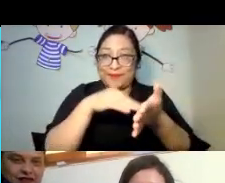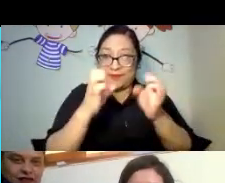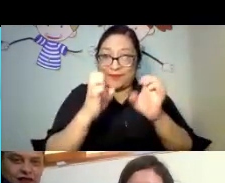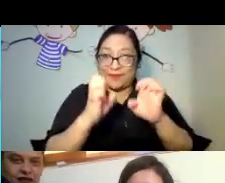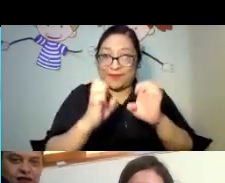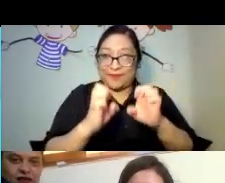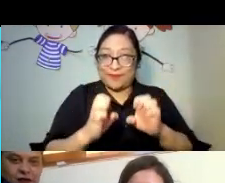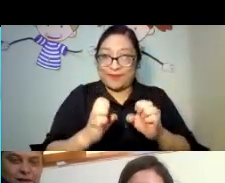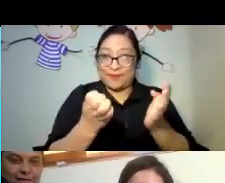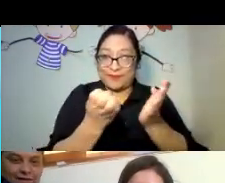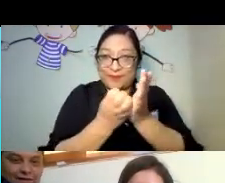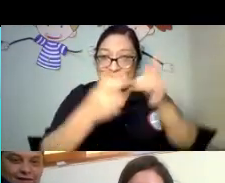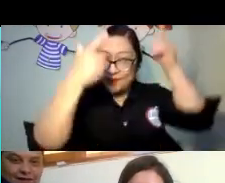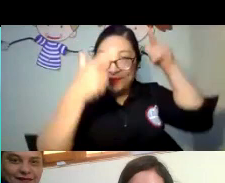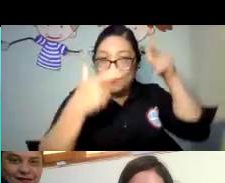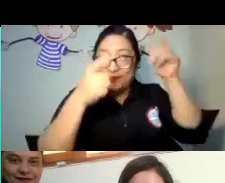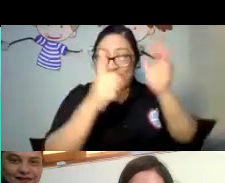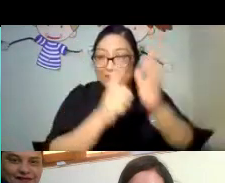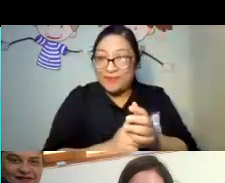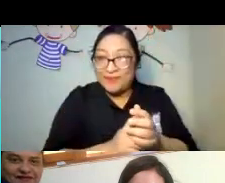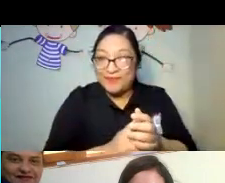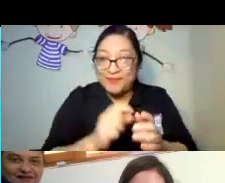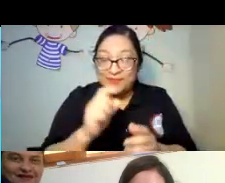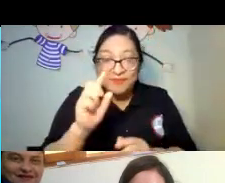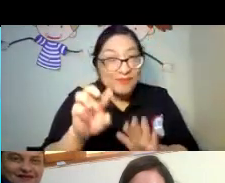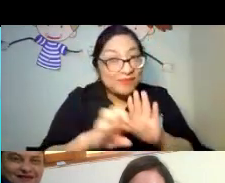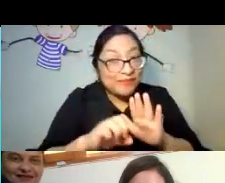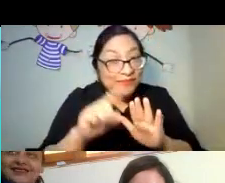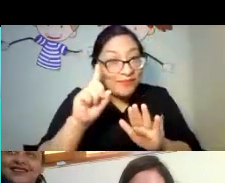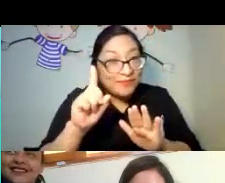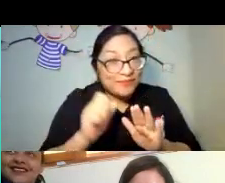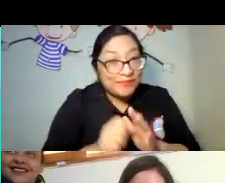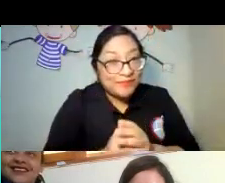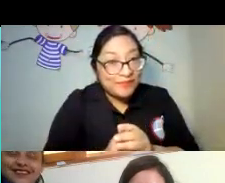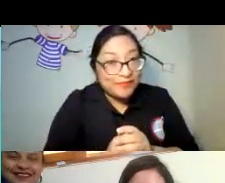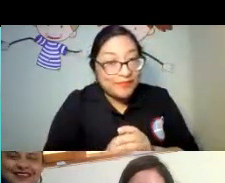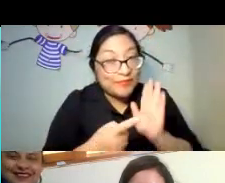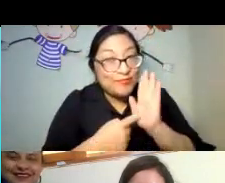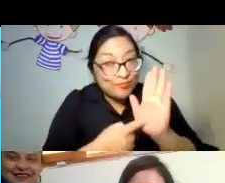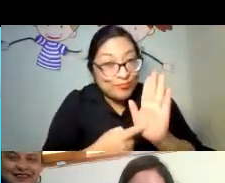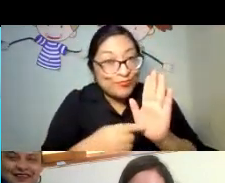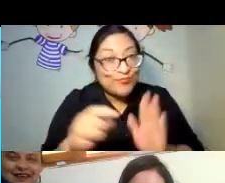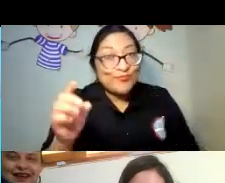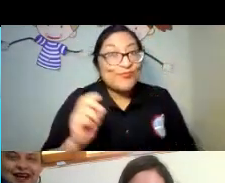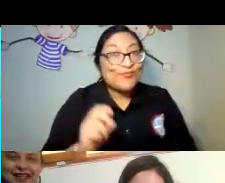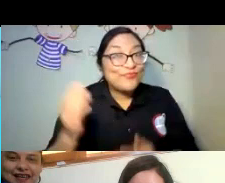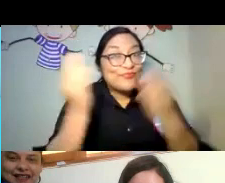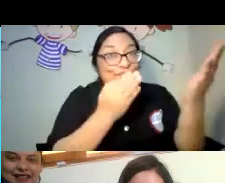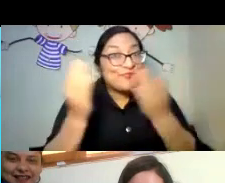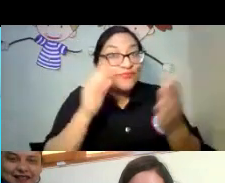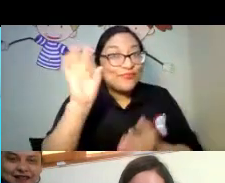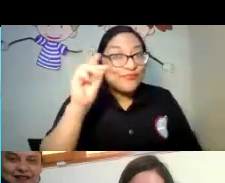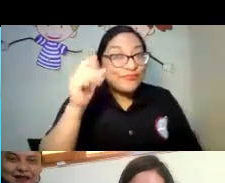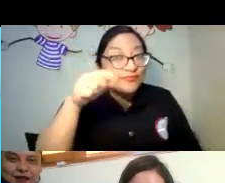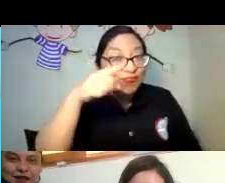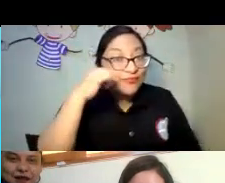1, discapacidad visual. Se presenta al estudiante Fátima Zapeta junto a su mamá. Ella es